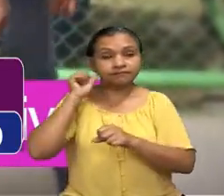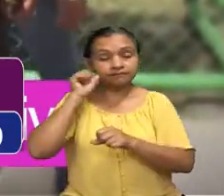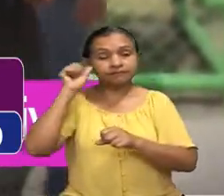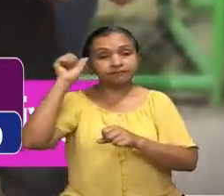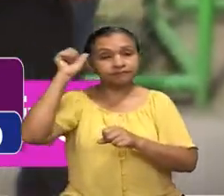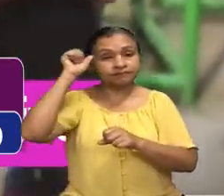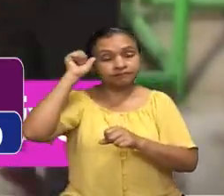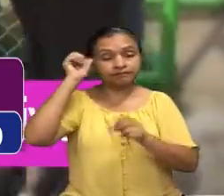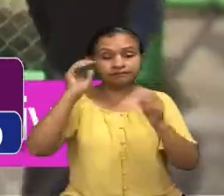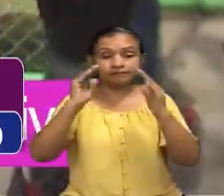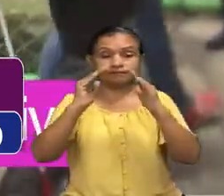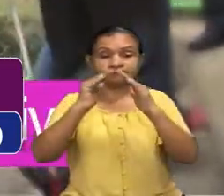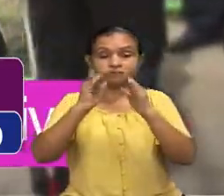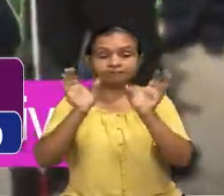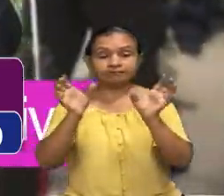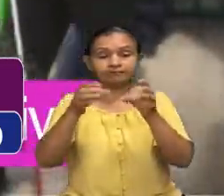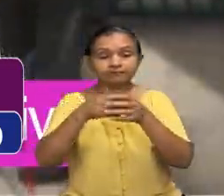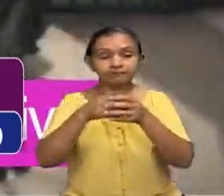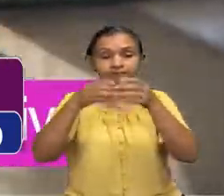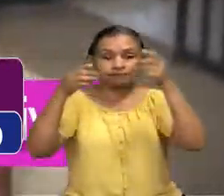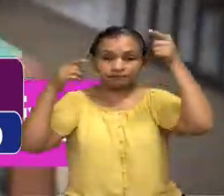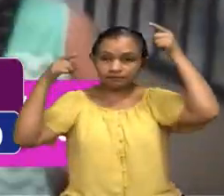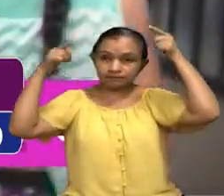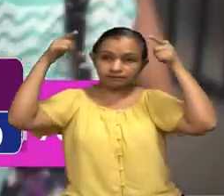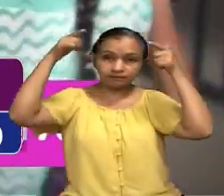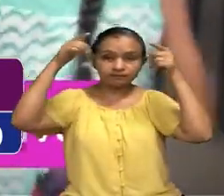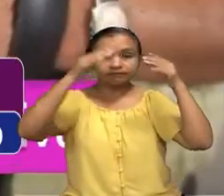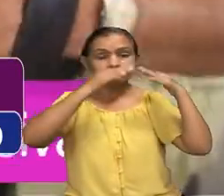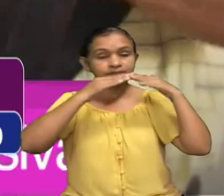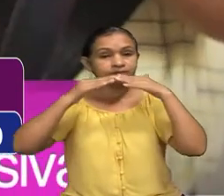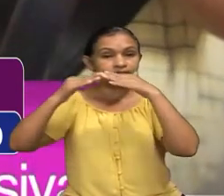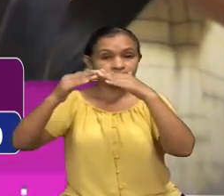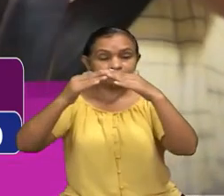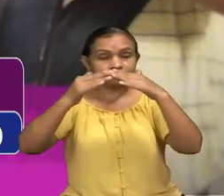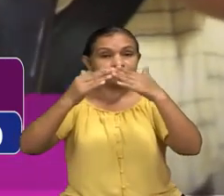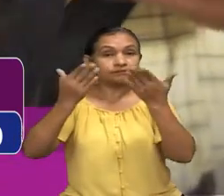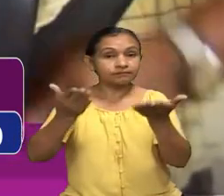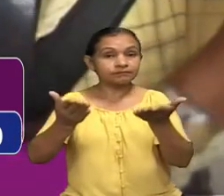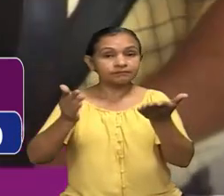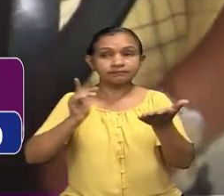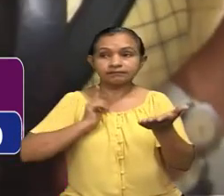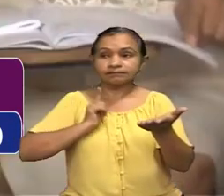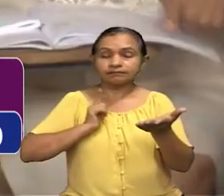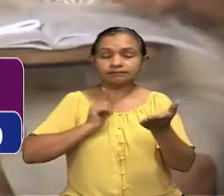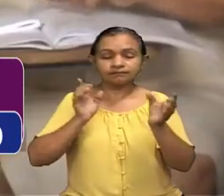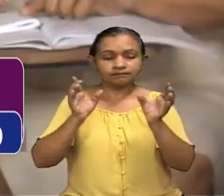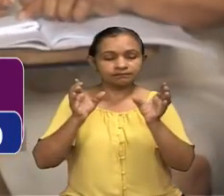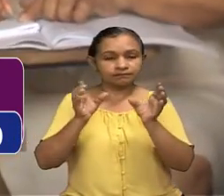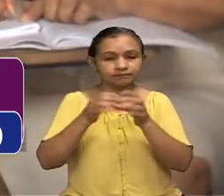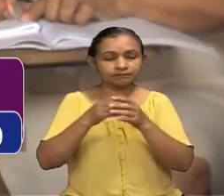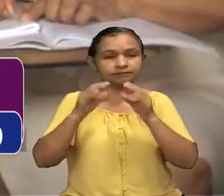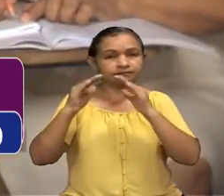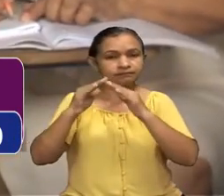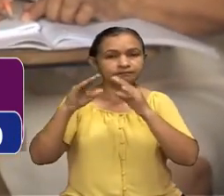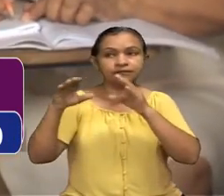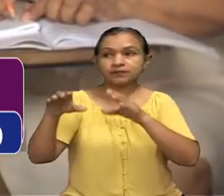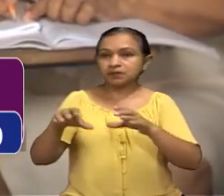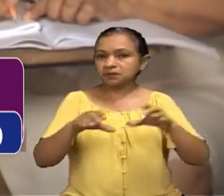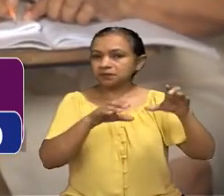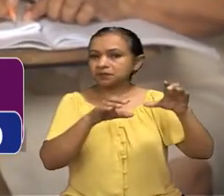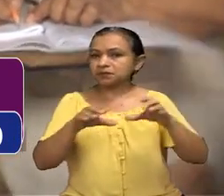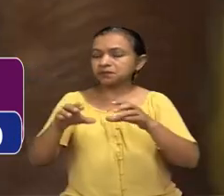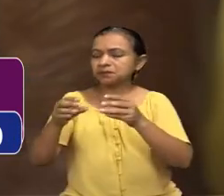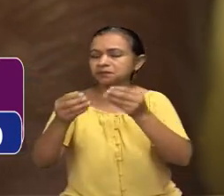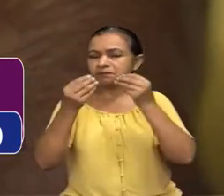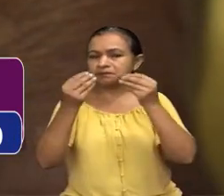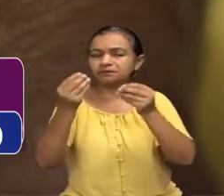mayores en la Casa Club de Ciudad Sandino. Esta Casa Club tiene mucha actividad en